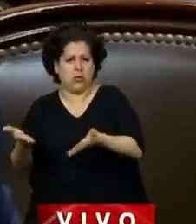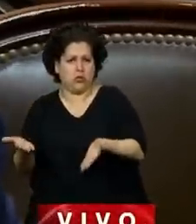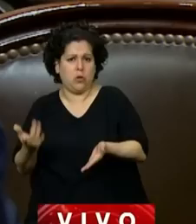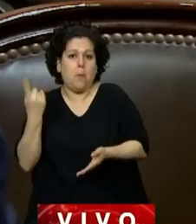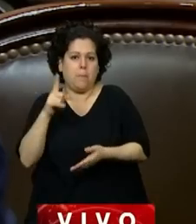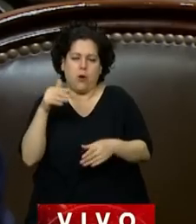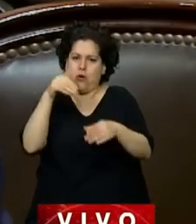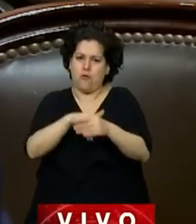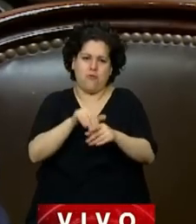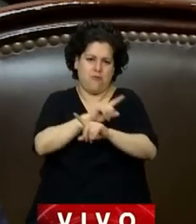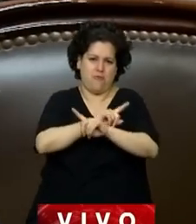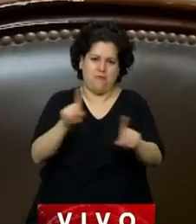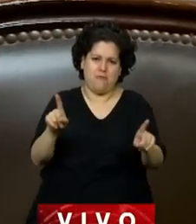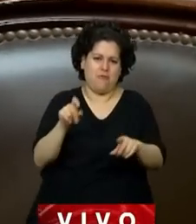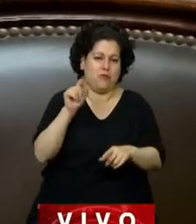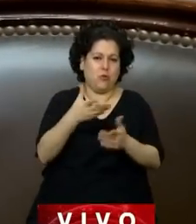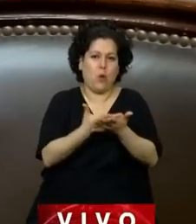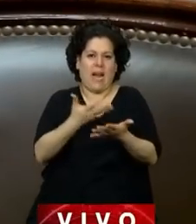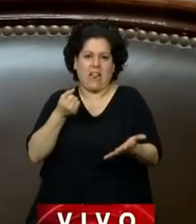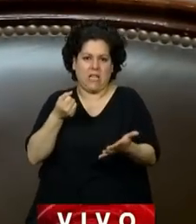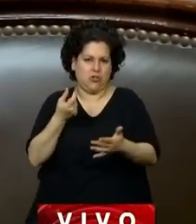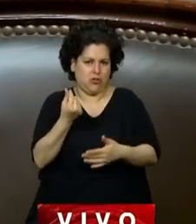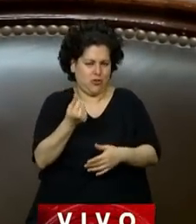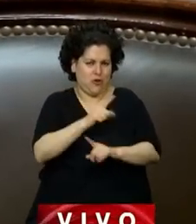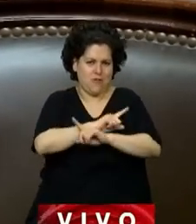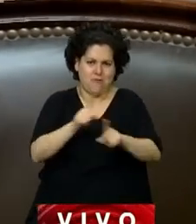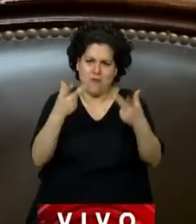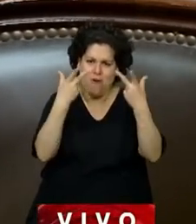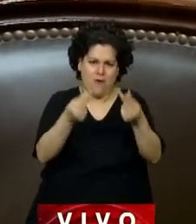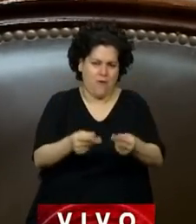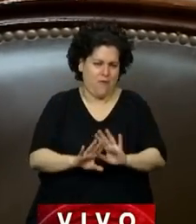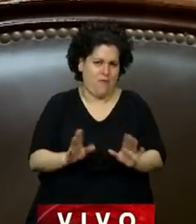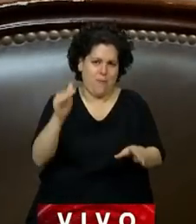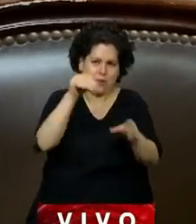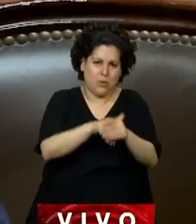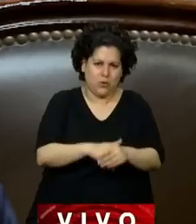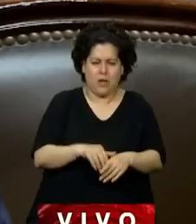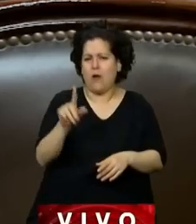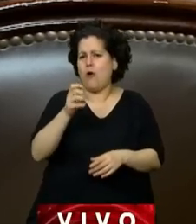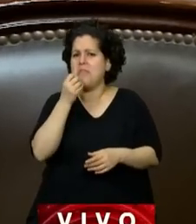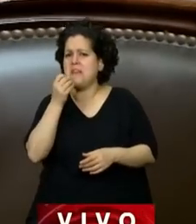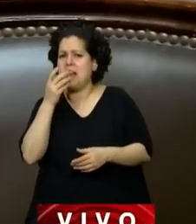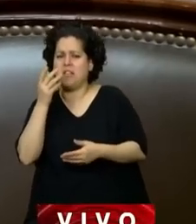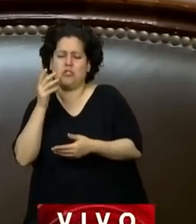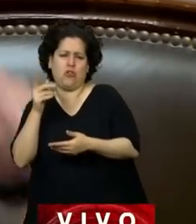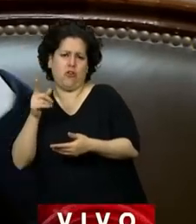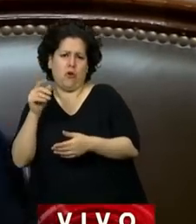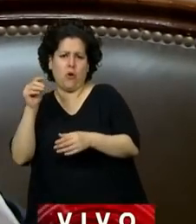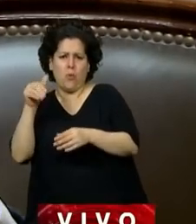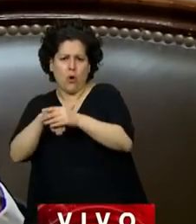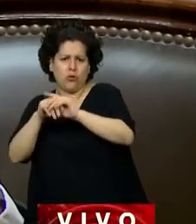votar sus retenciones, no les vamos a votar sus blanqueos, no les vamos a votar